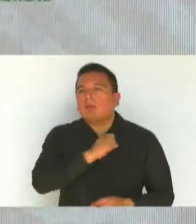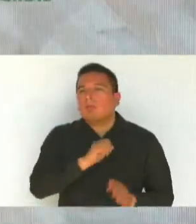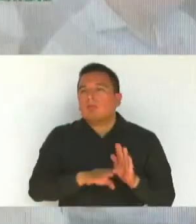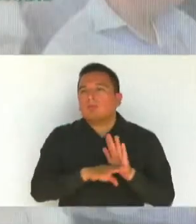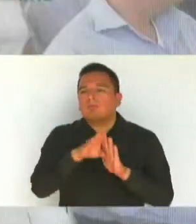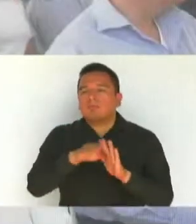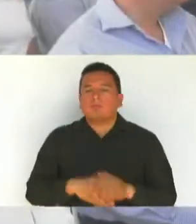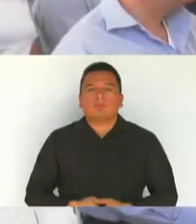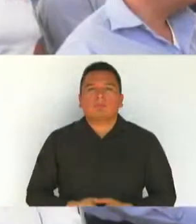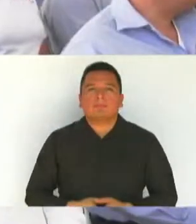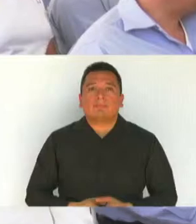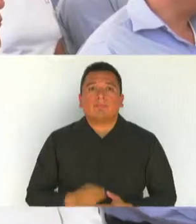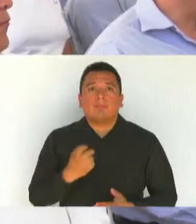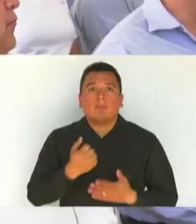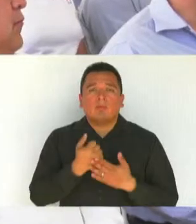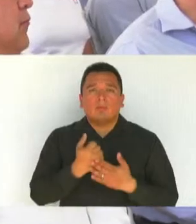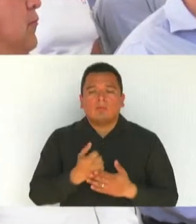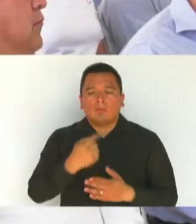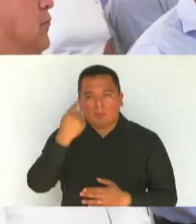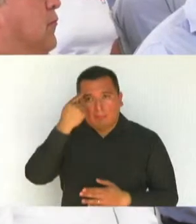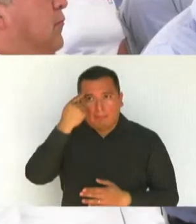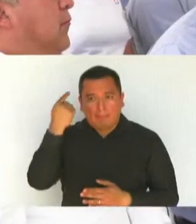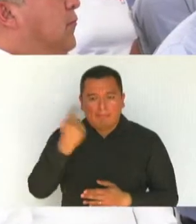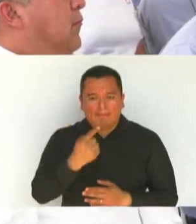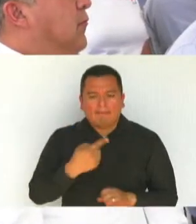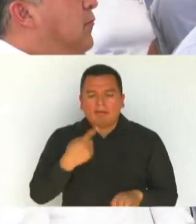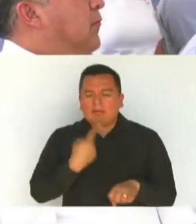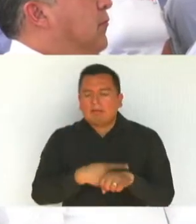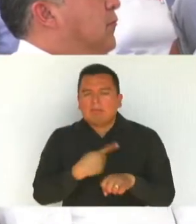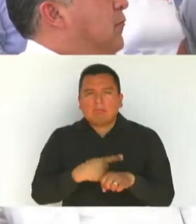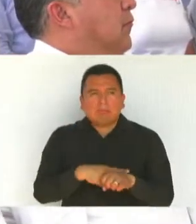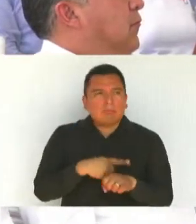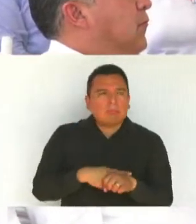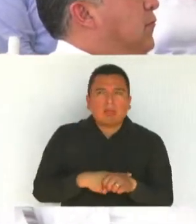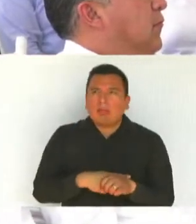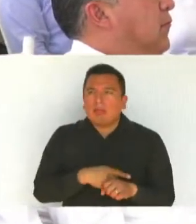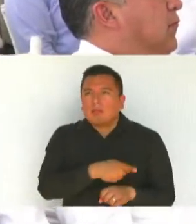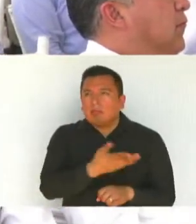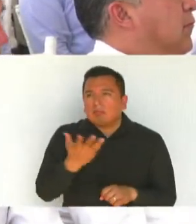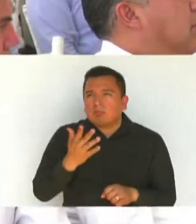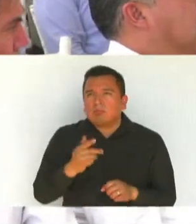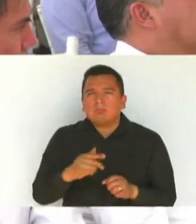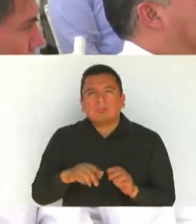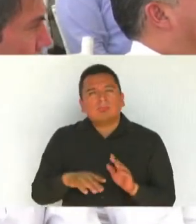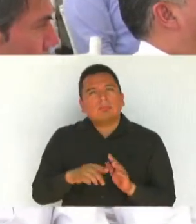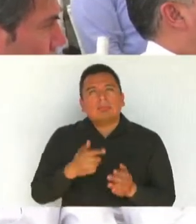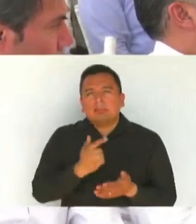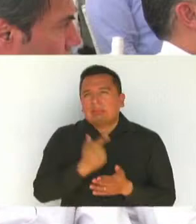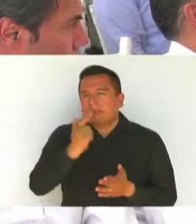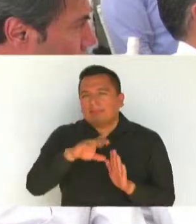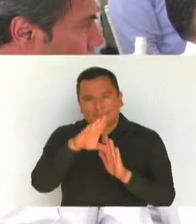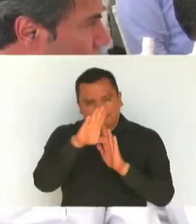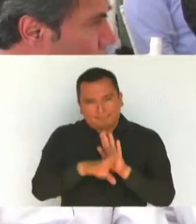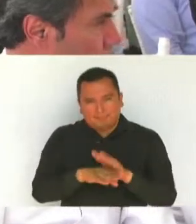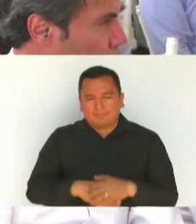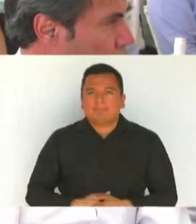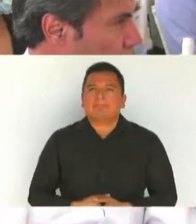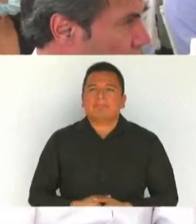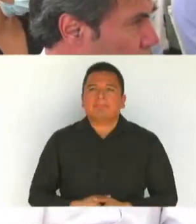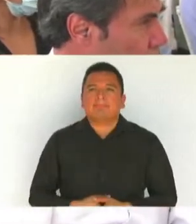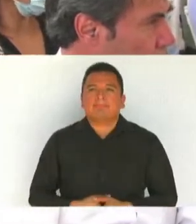frenando así el creciente aumento de las enfermedades crónicas que flagela a la población trabajadora de nuestro